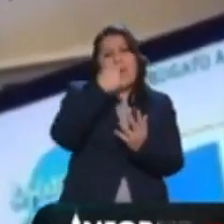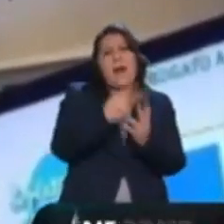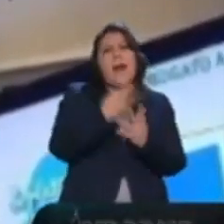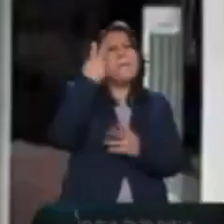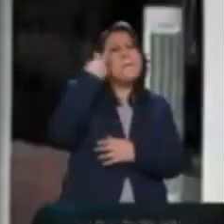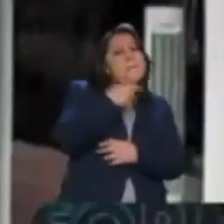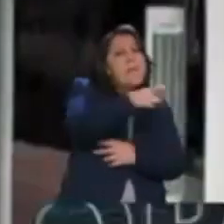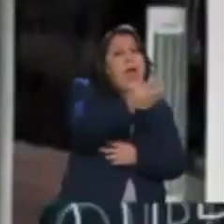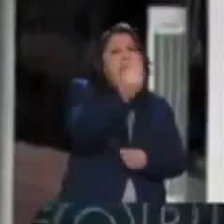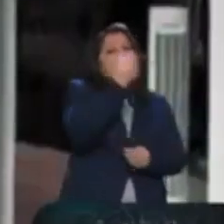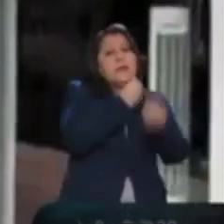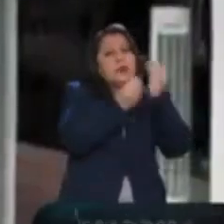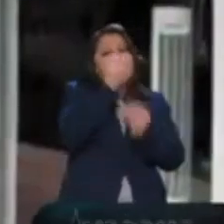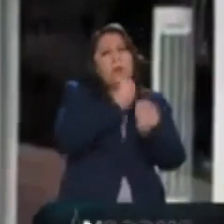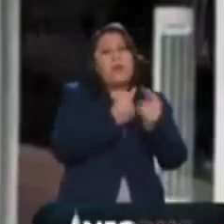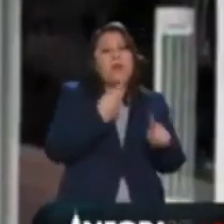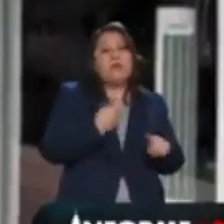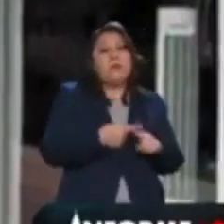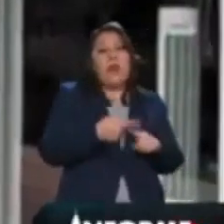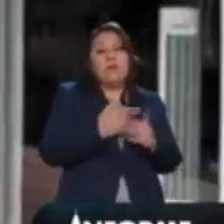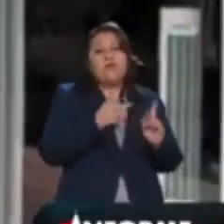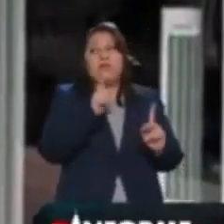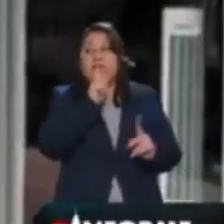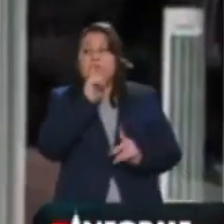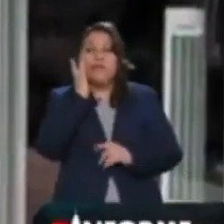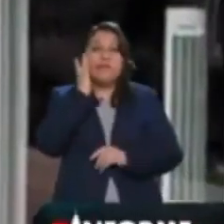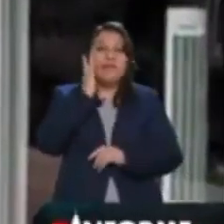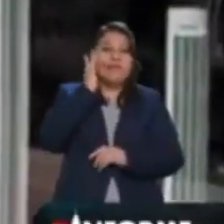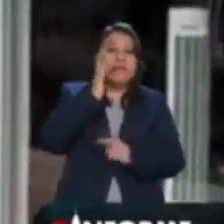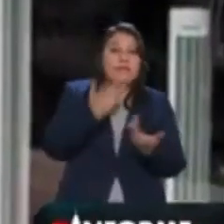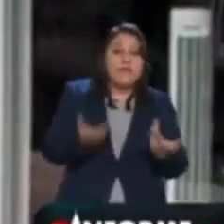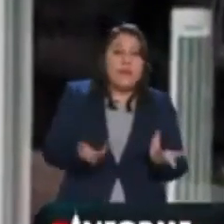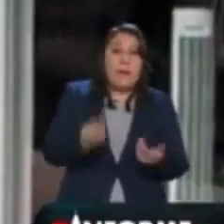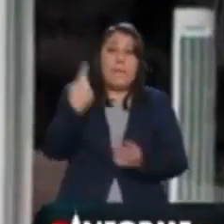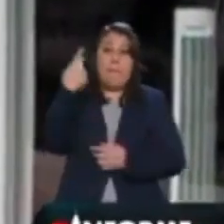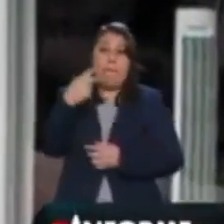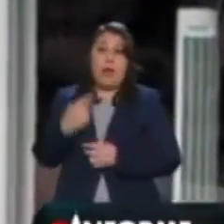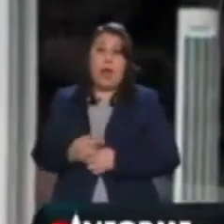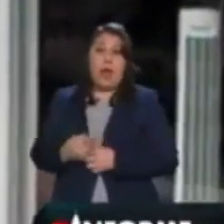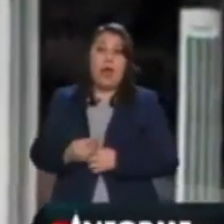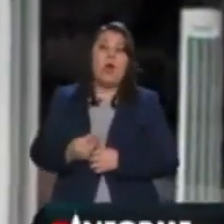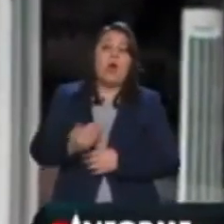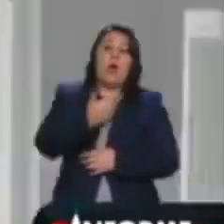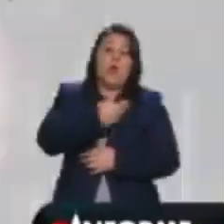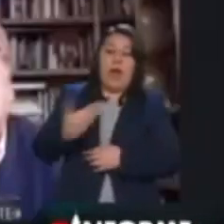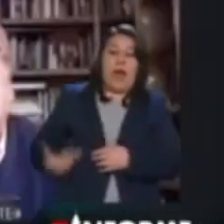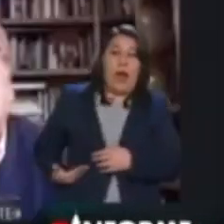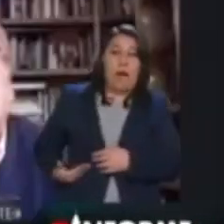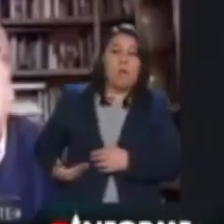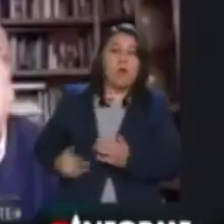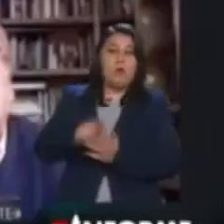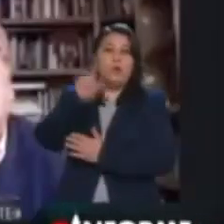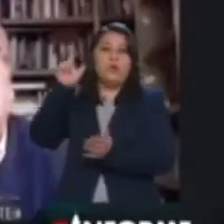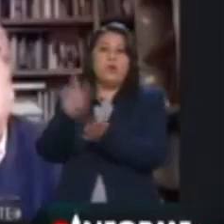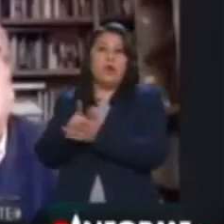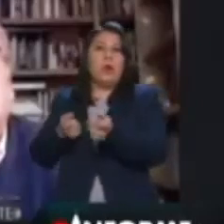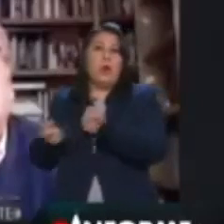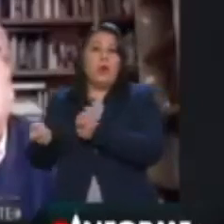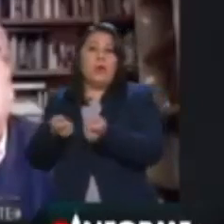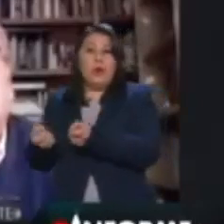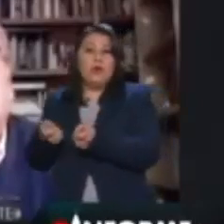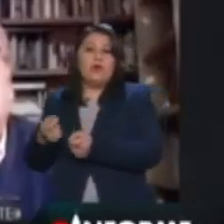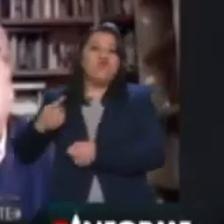y comida. Aseguró que ante el cambio de reglas de financiamiento bajo el gobierno del presidente López Obrador, el foro presionó para